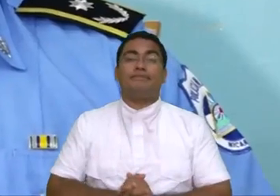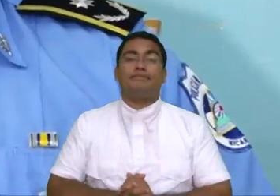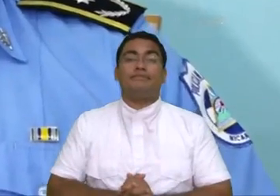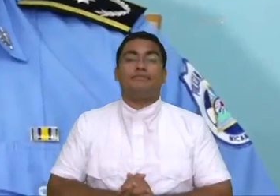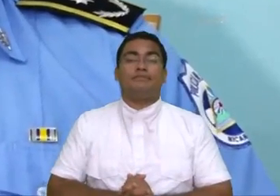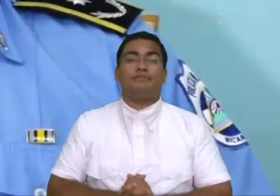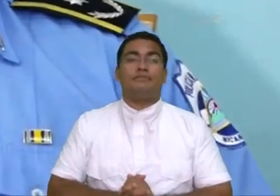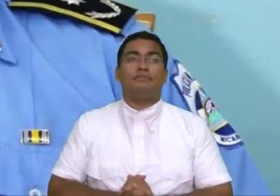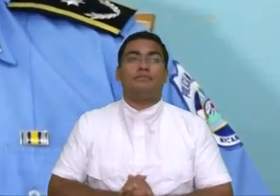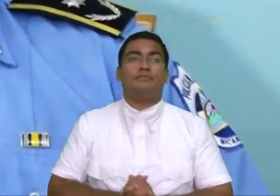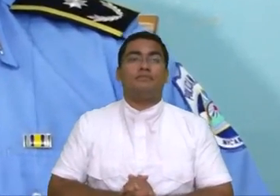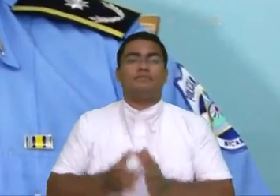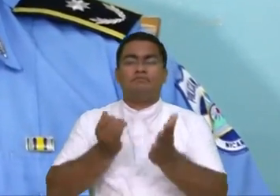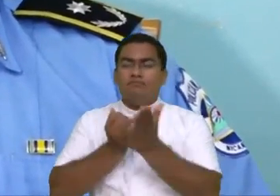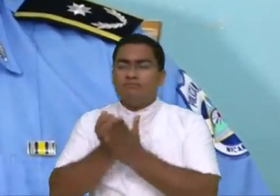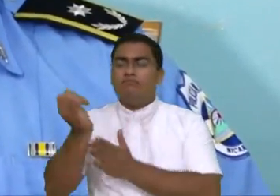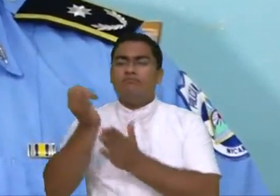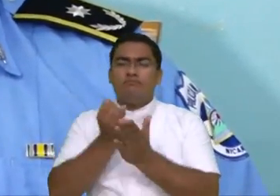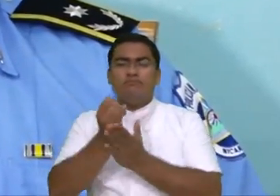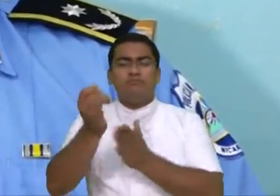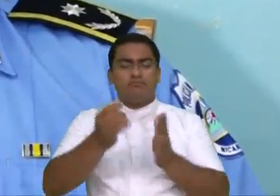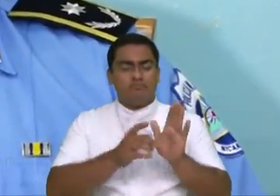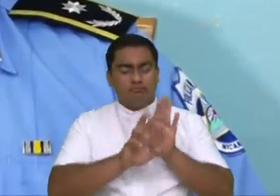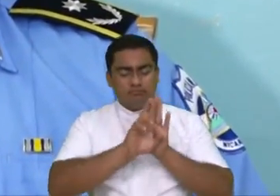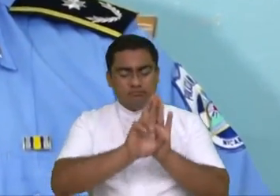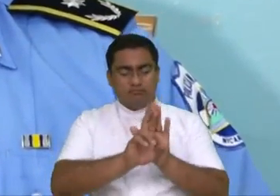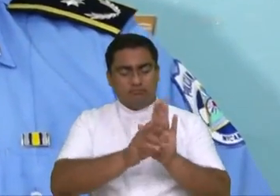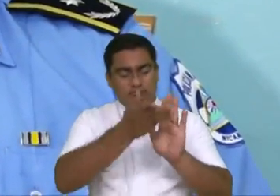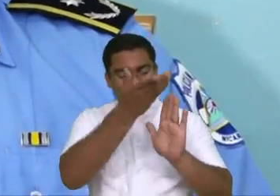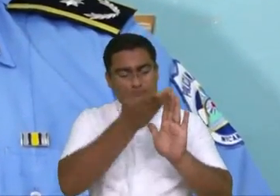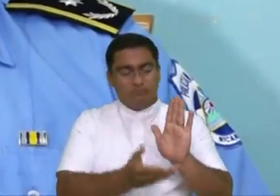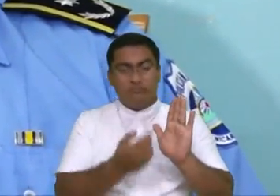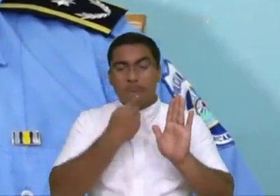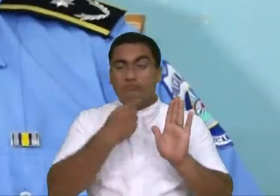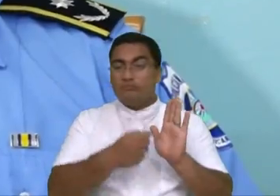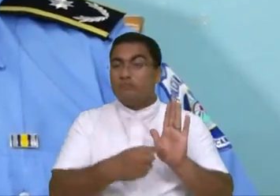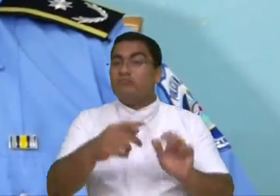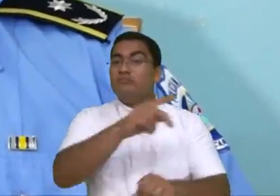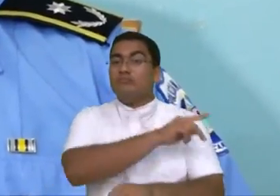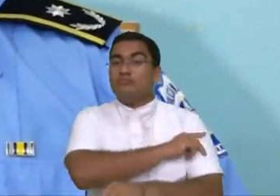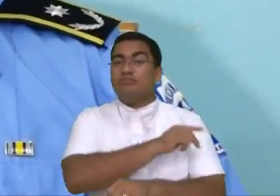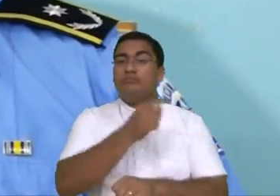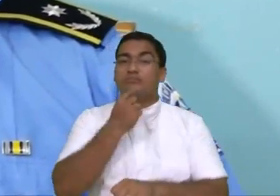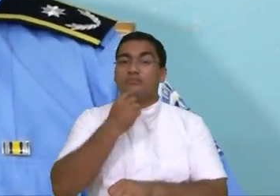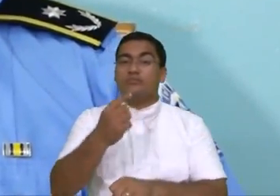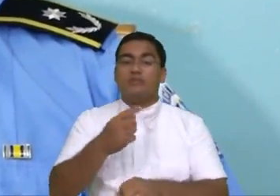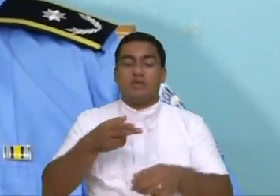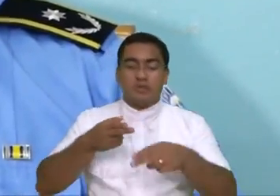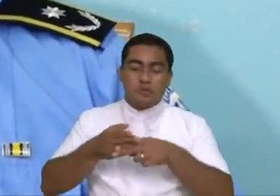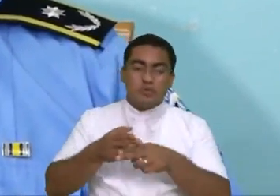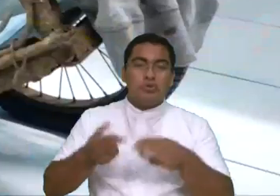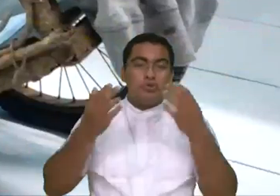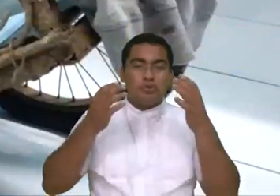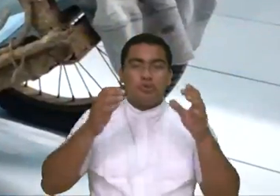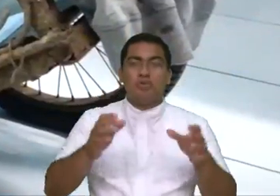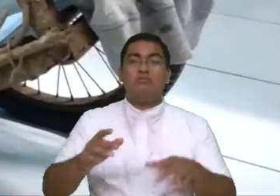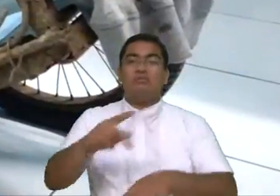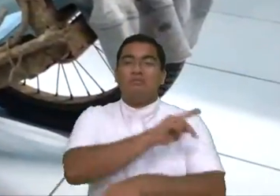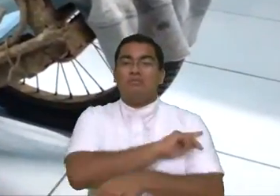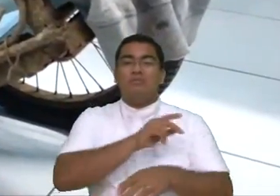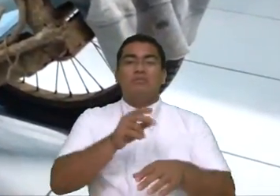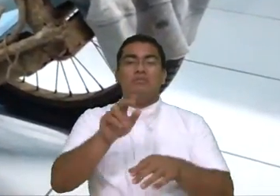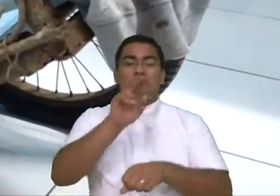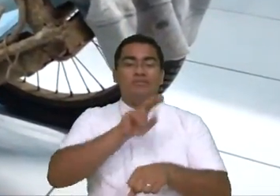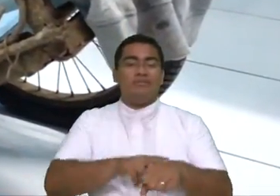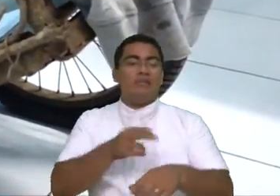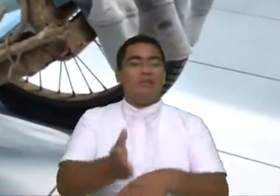Los resultados de las investigaciones policiales son las evidencias ocupadas por la Policía Nacional